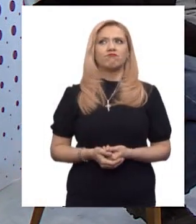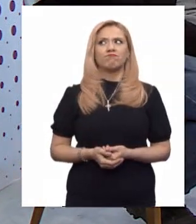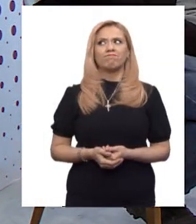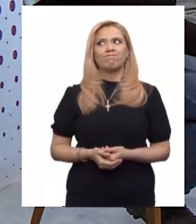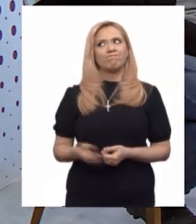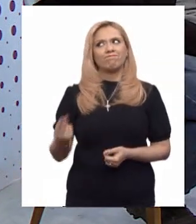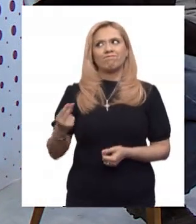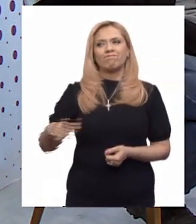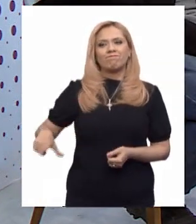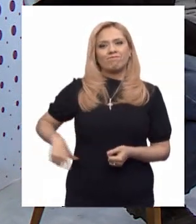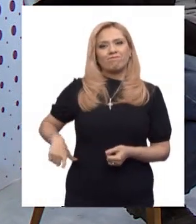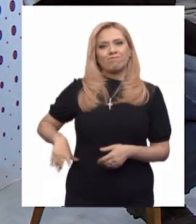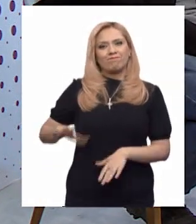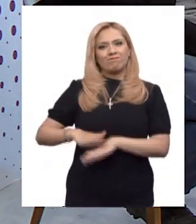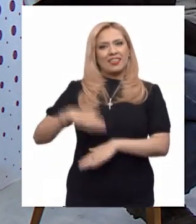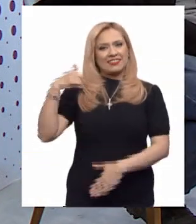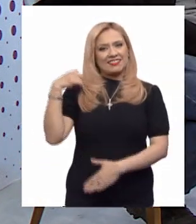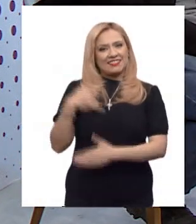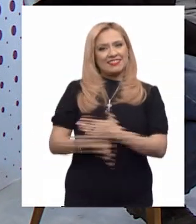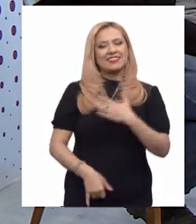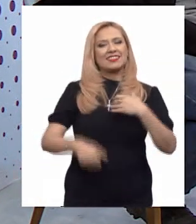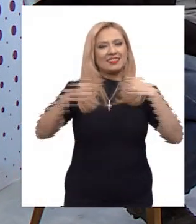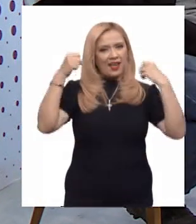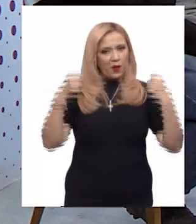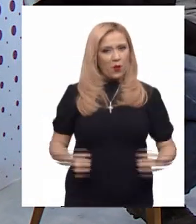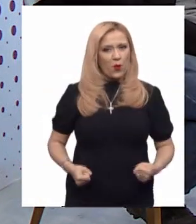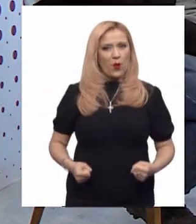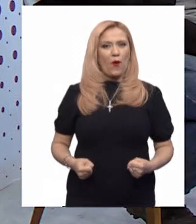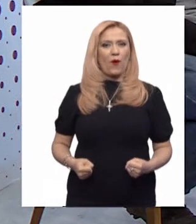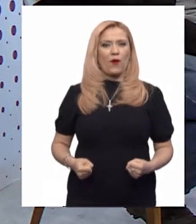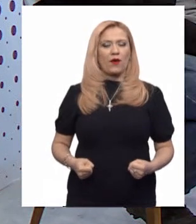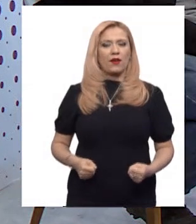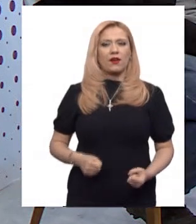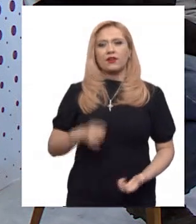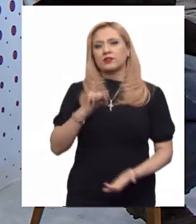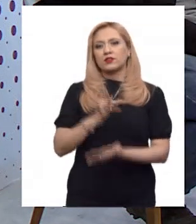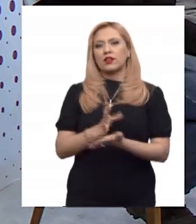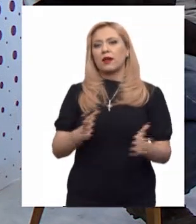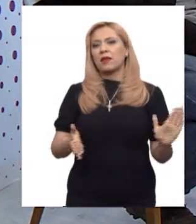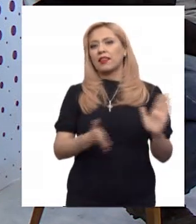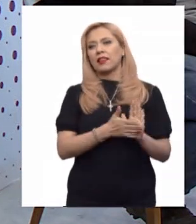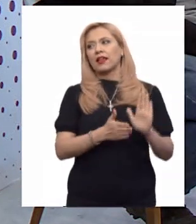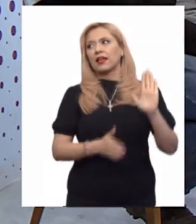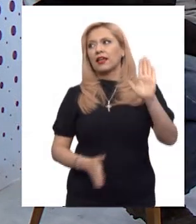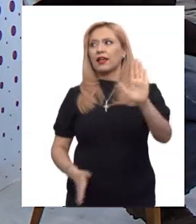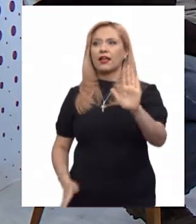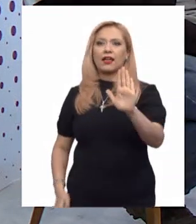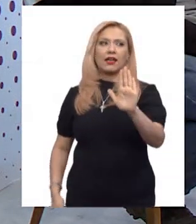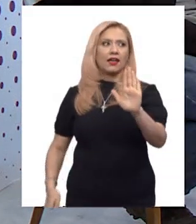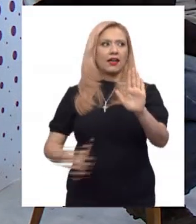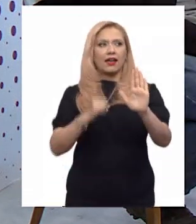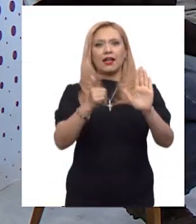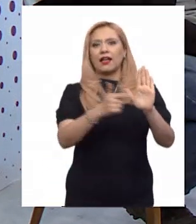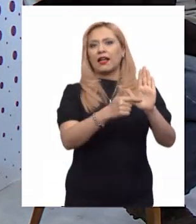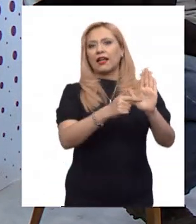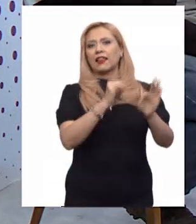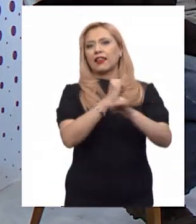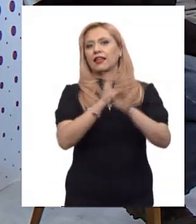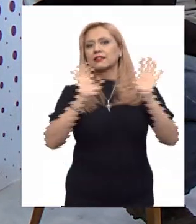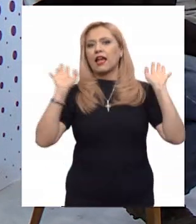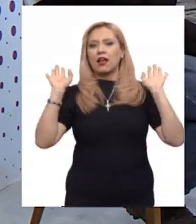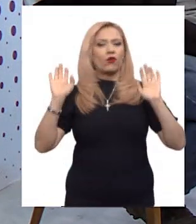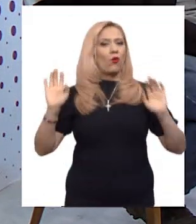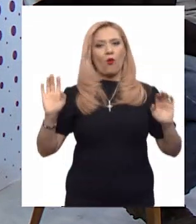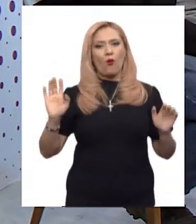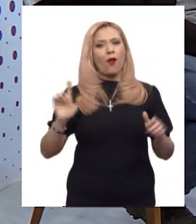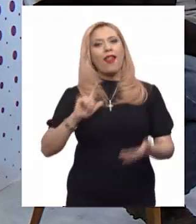política pública amplia, un sistema seguro y eficaz que no solo se limite en una plataforma, sino que incluya una ley nacional de protección en